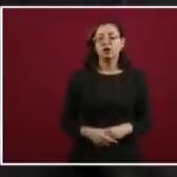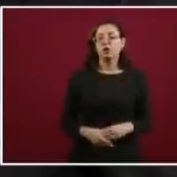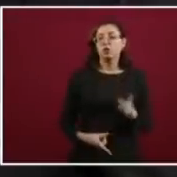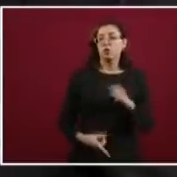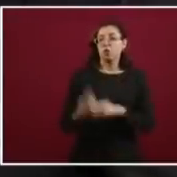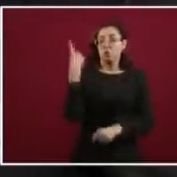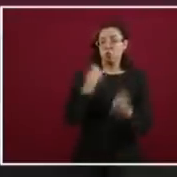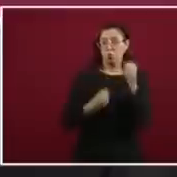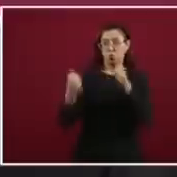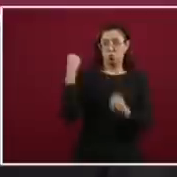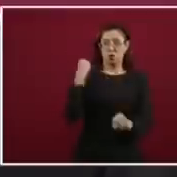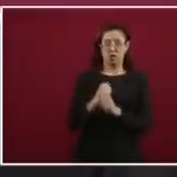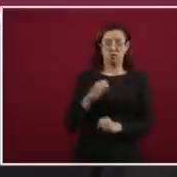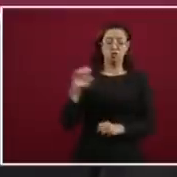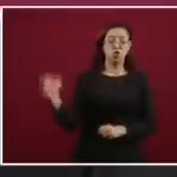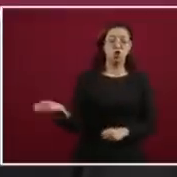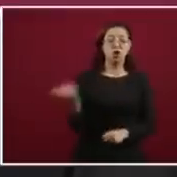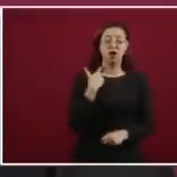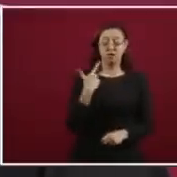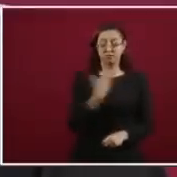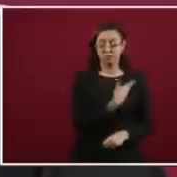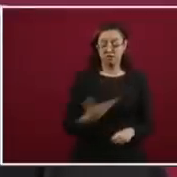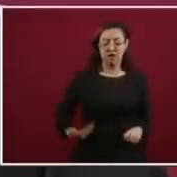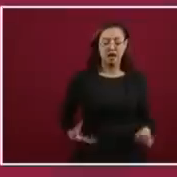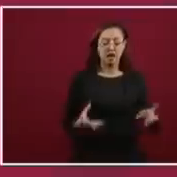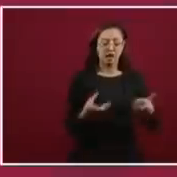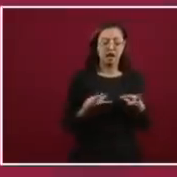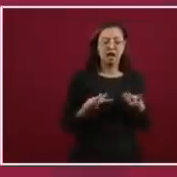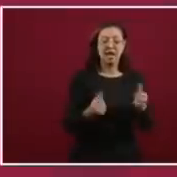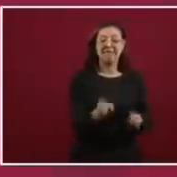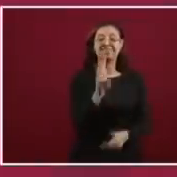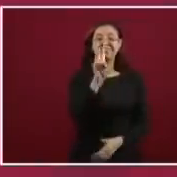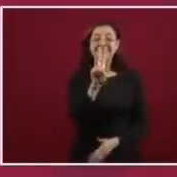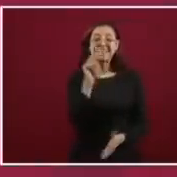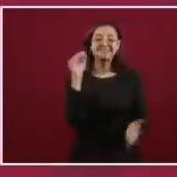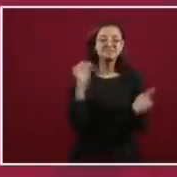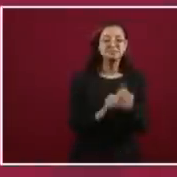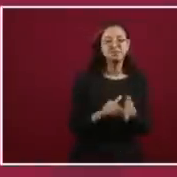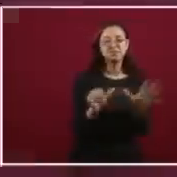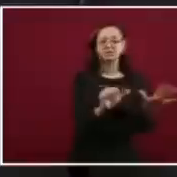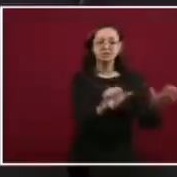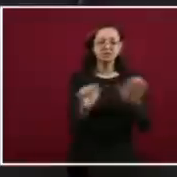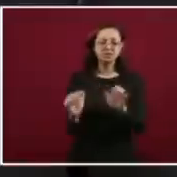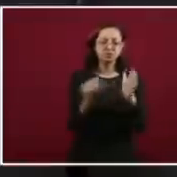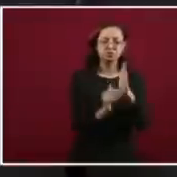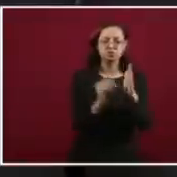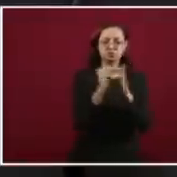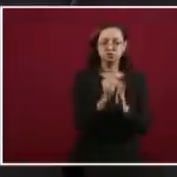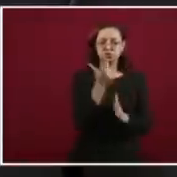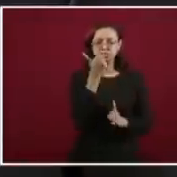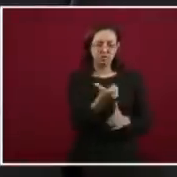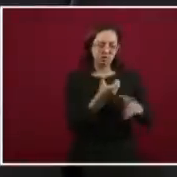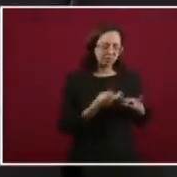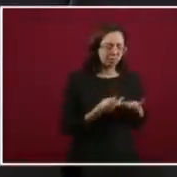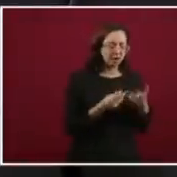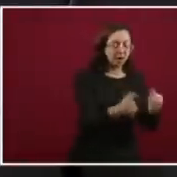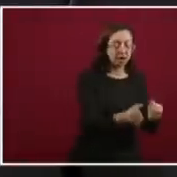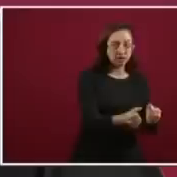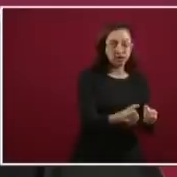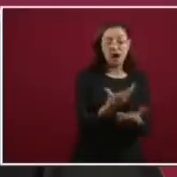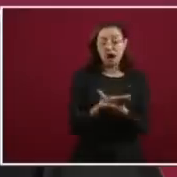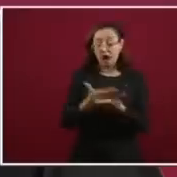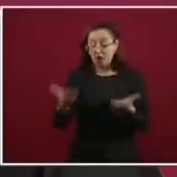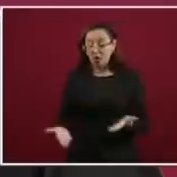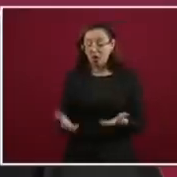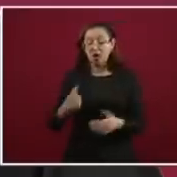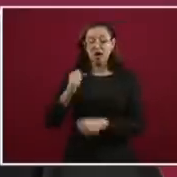república ejerció 3600 millones de pesos y este año vamos a ejercer